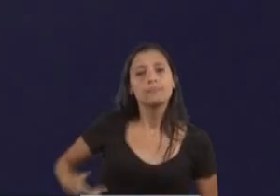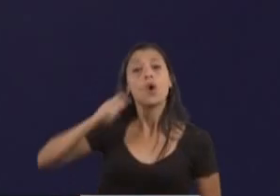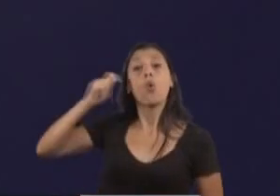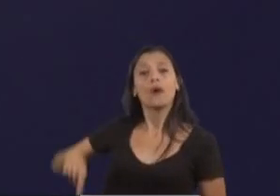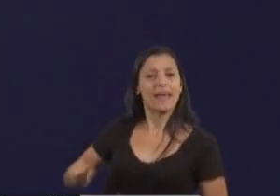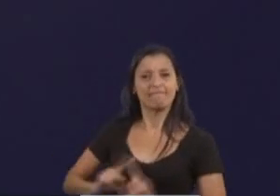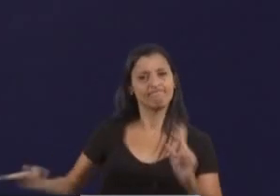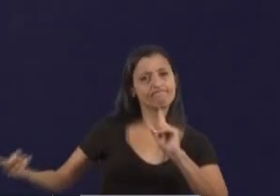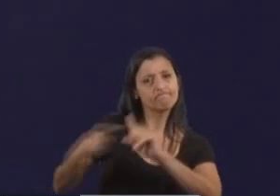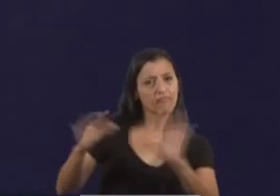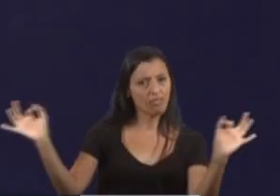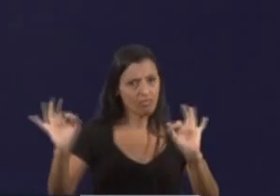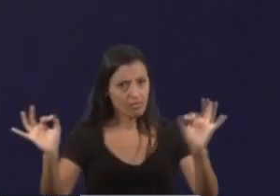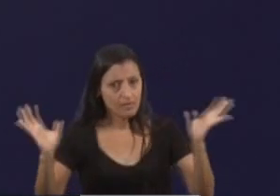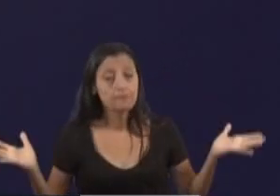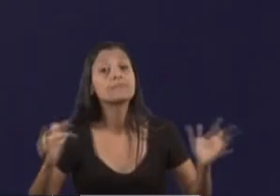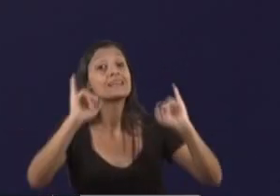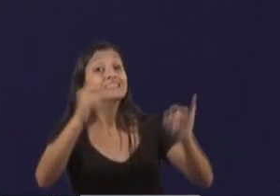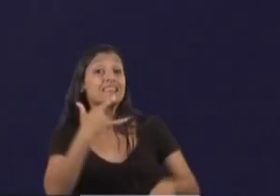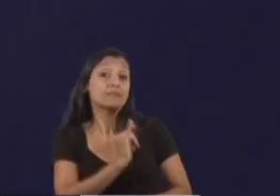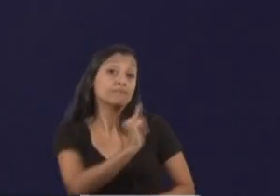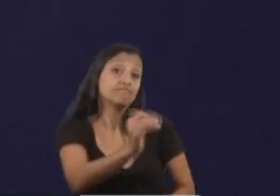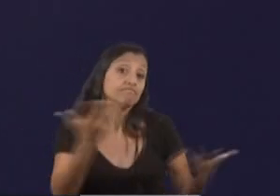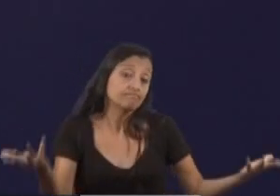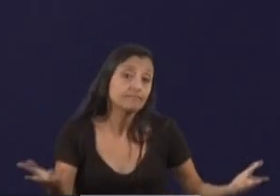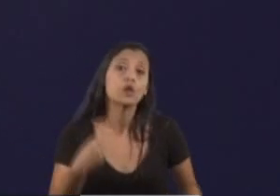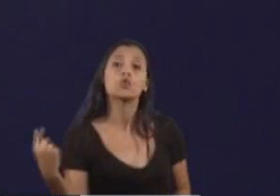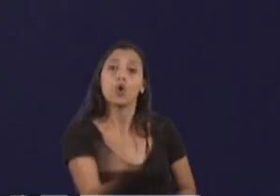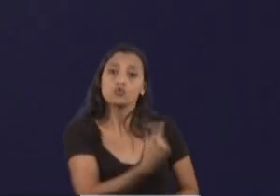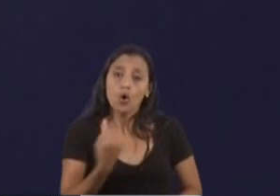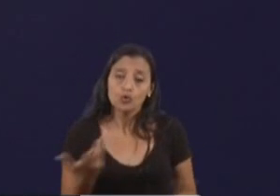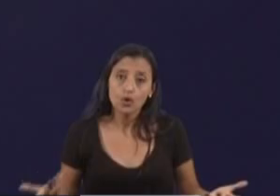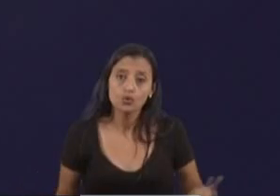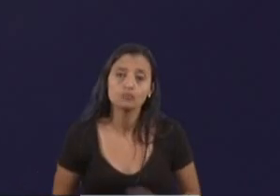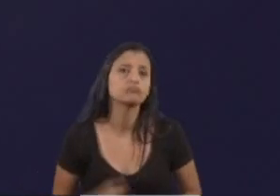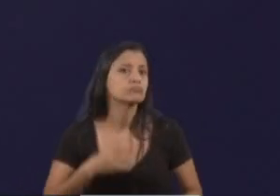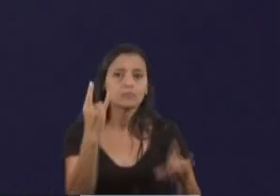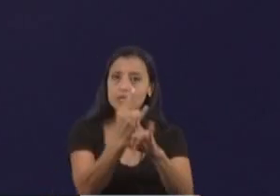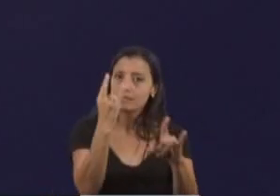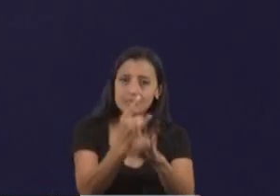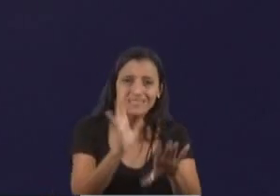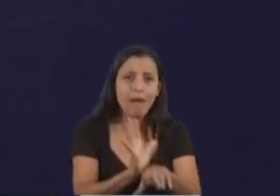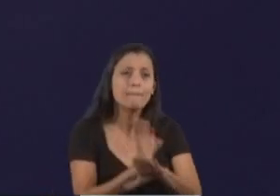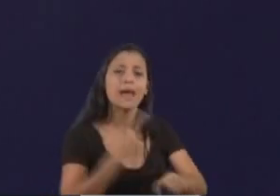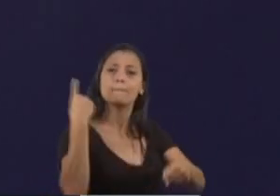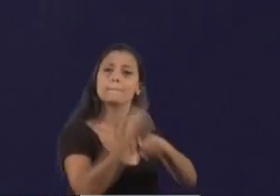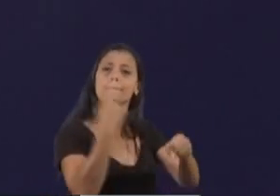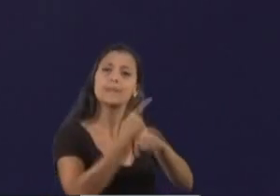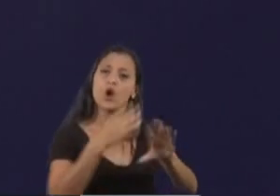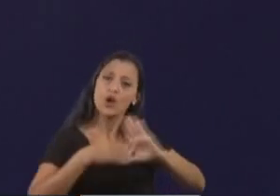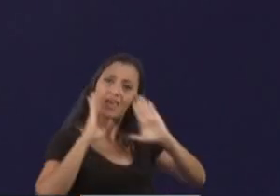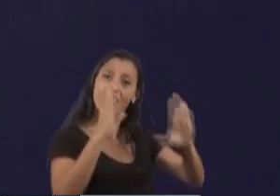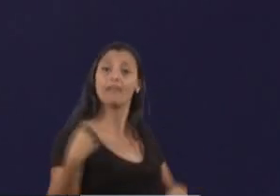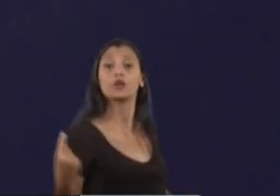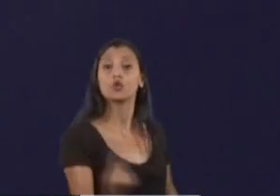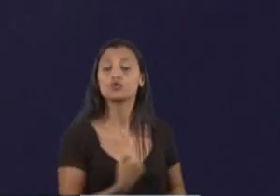ucraniano. Lo que te puedo decir es que nosotros siempre tuvimos como prioridad, en el